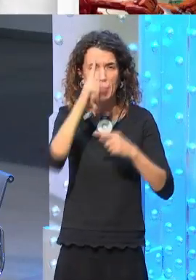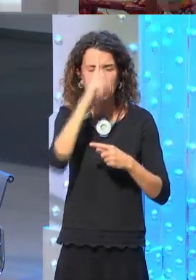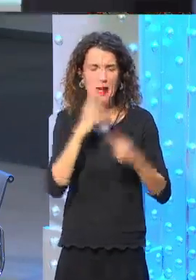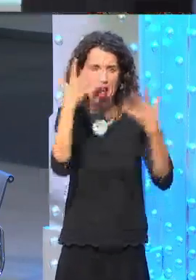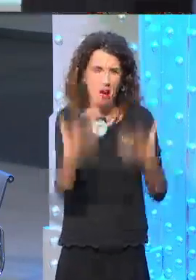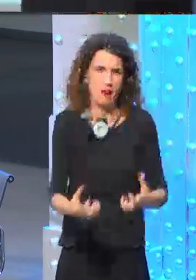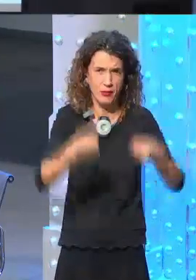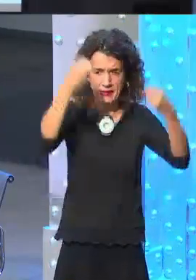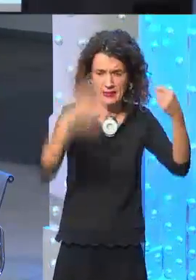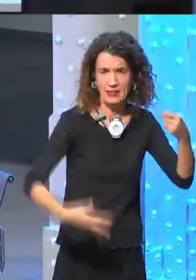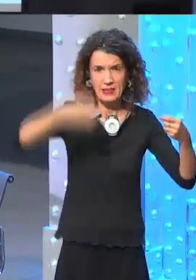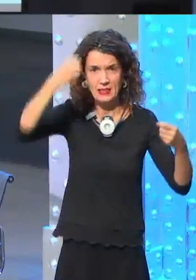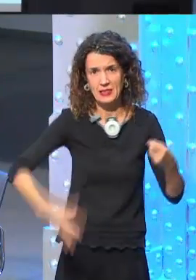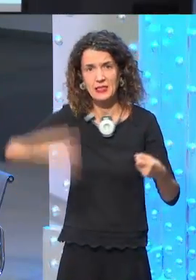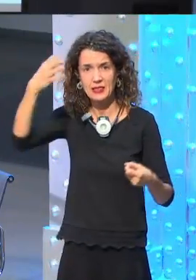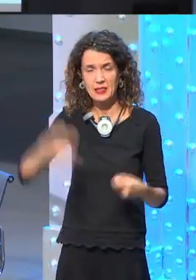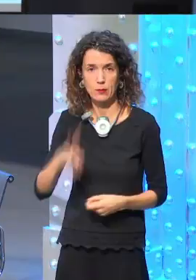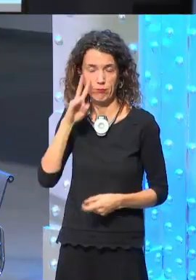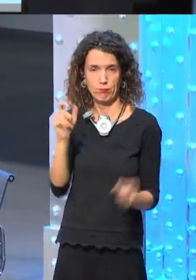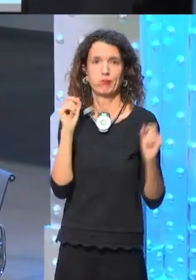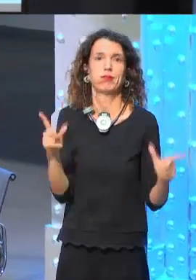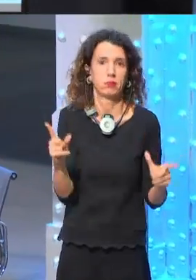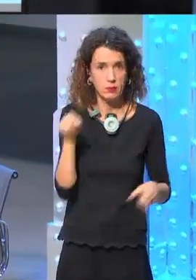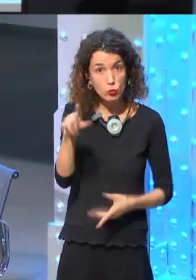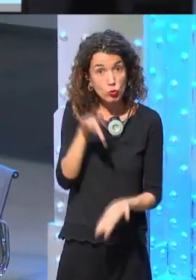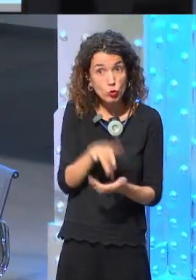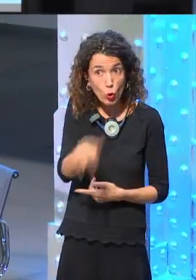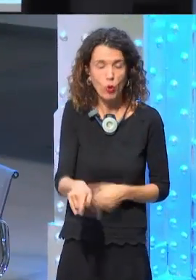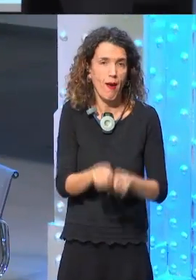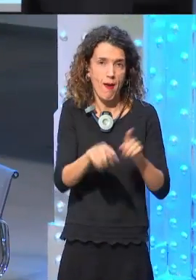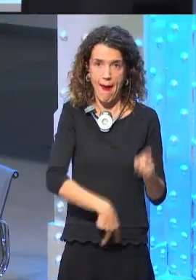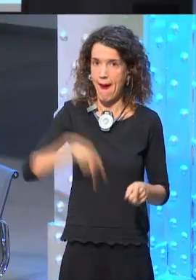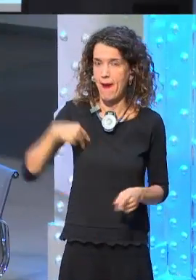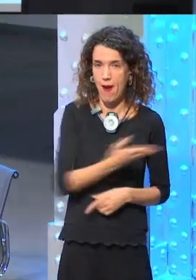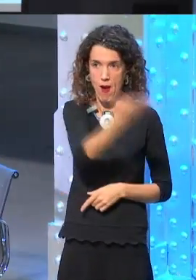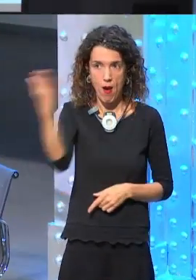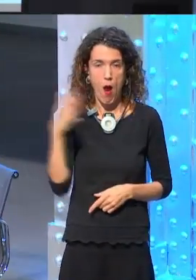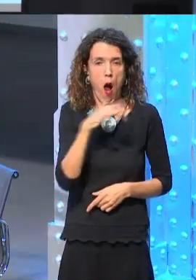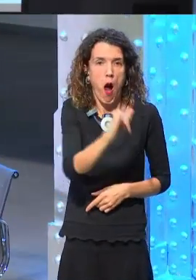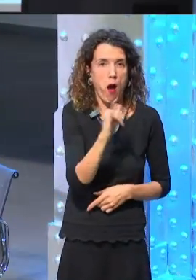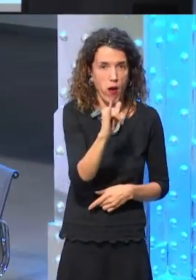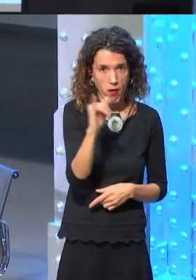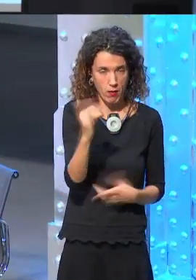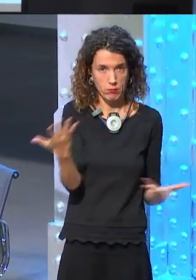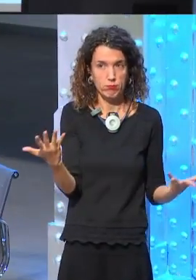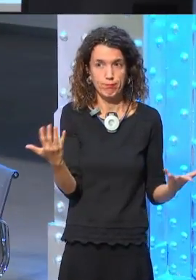imágenes así y vais a empezar a daros cuenta de que esto ocurre a escala global en muchas